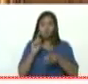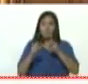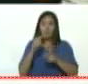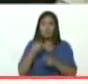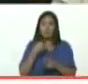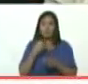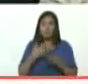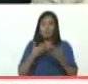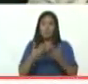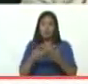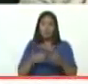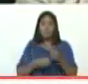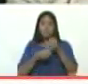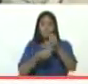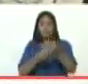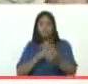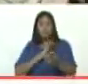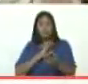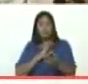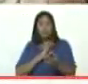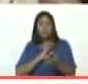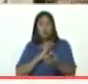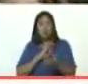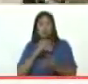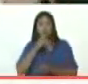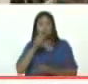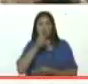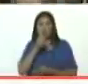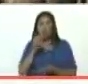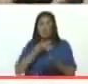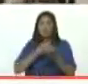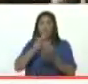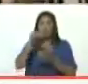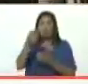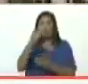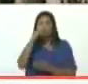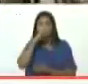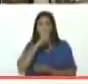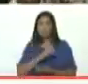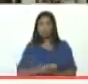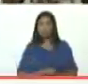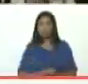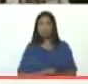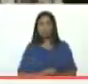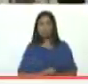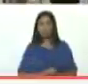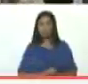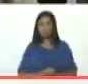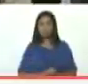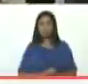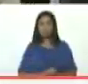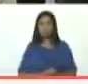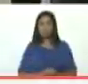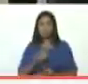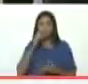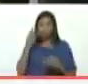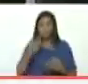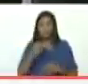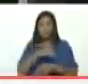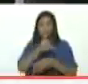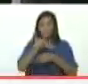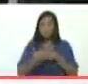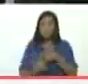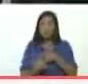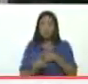mí, le hubiera dado un premio nacional de periodismo. Lo postulo para el próximo año. De verdad el programa